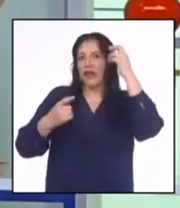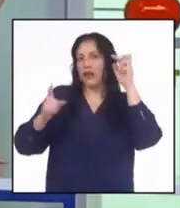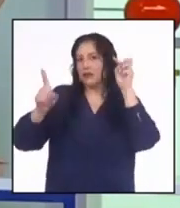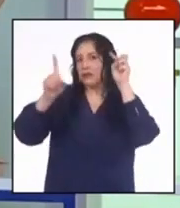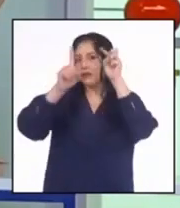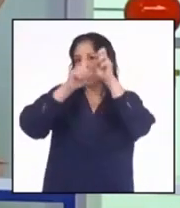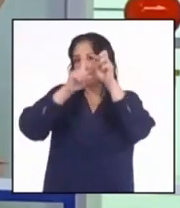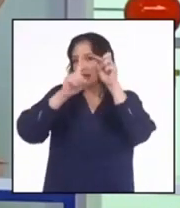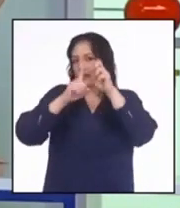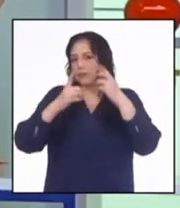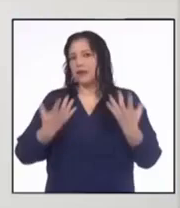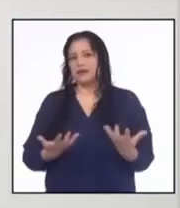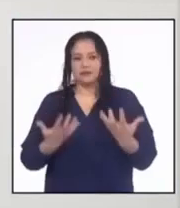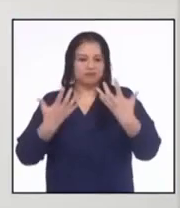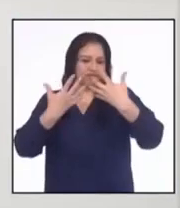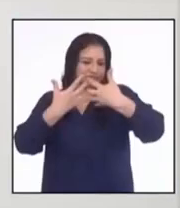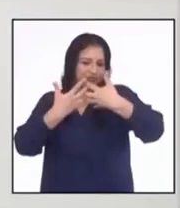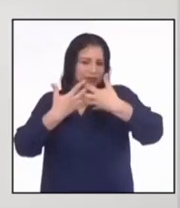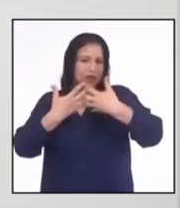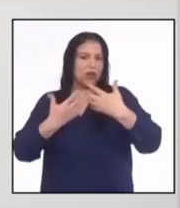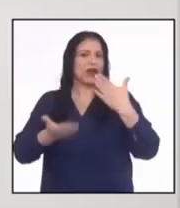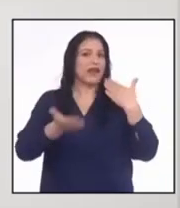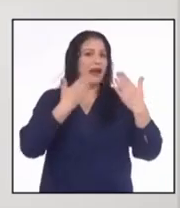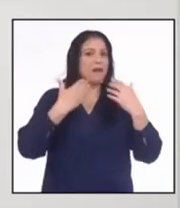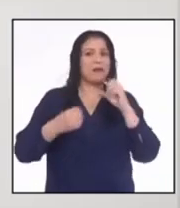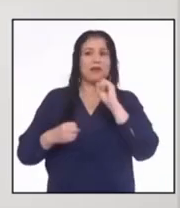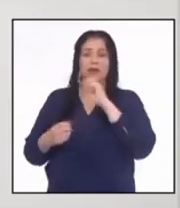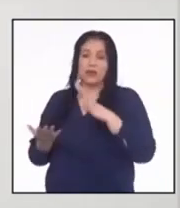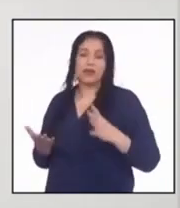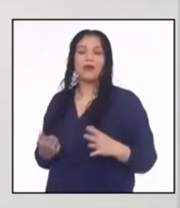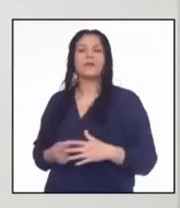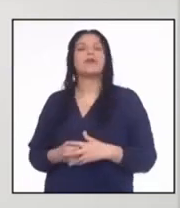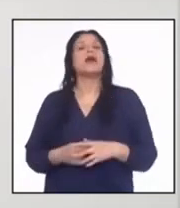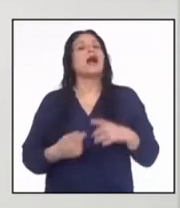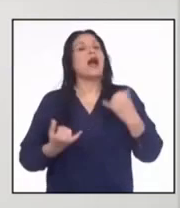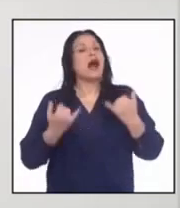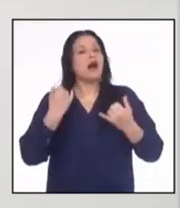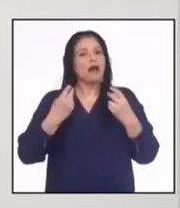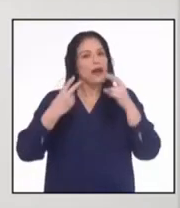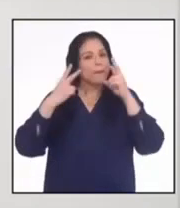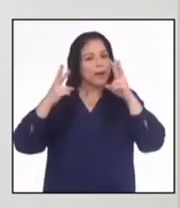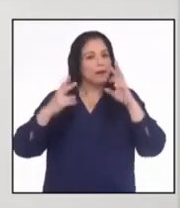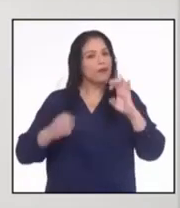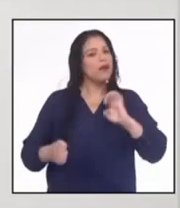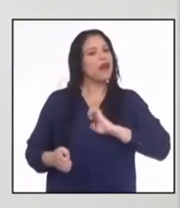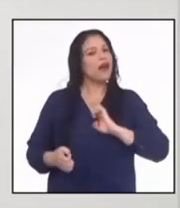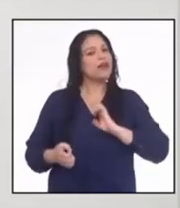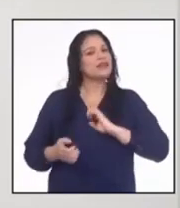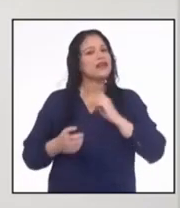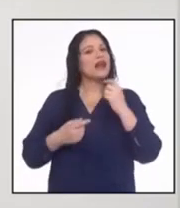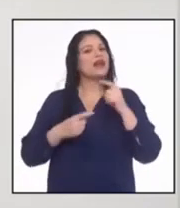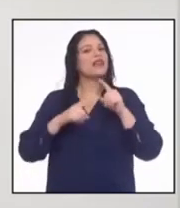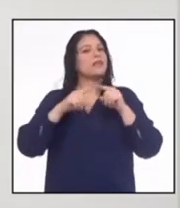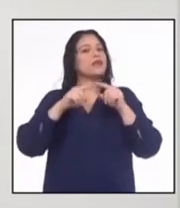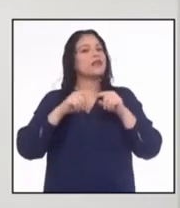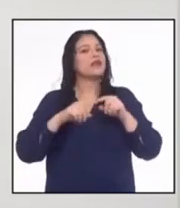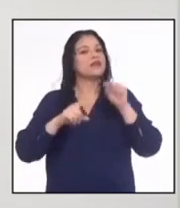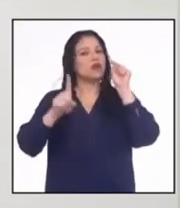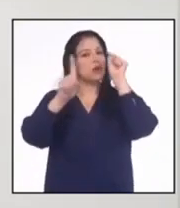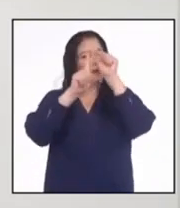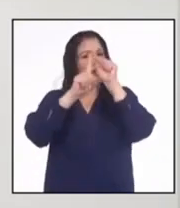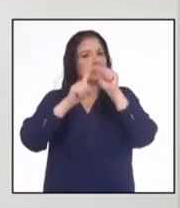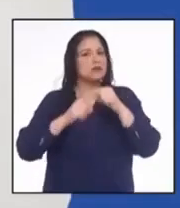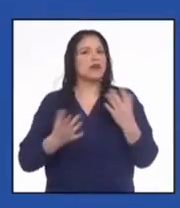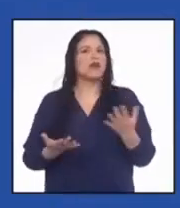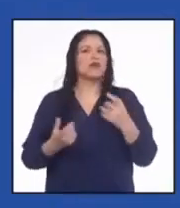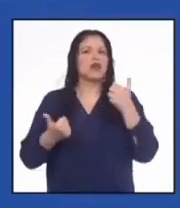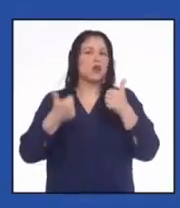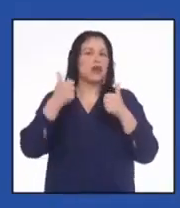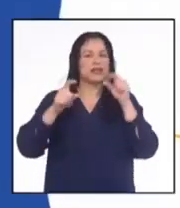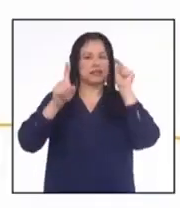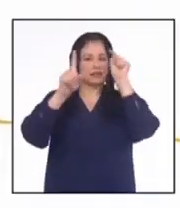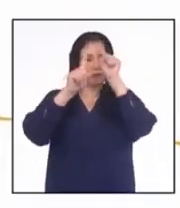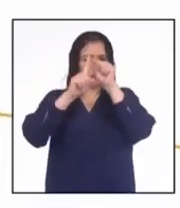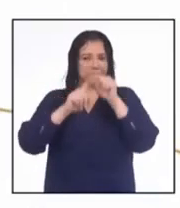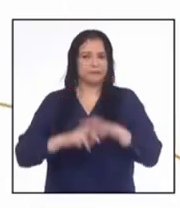fines y se guarda coherencia. Ahora veremos las posiciones de la ética según sus fines, es decir, a dónde